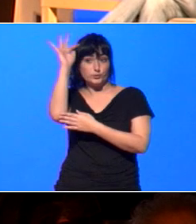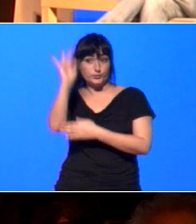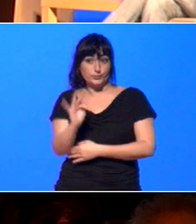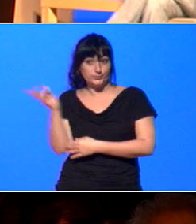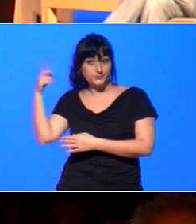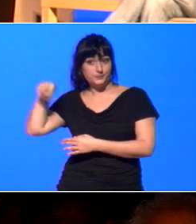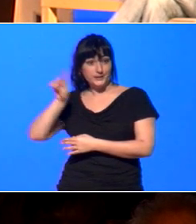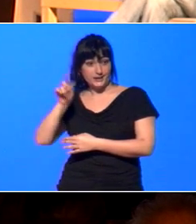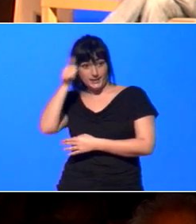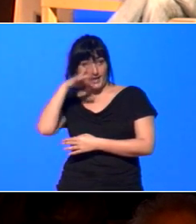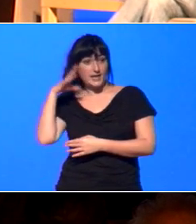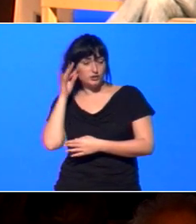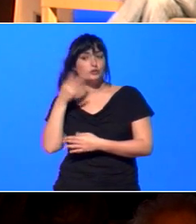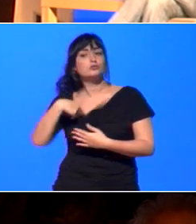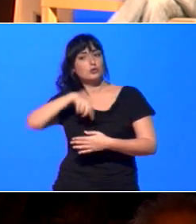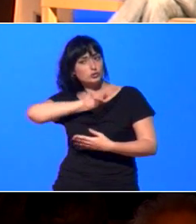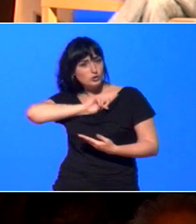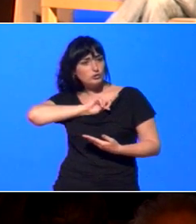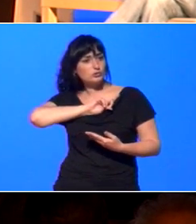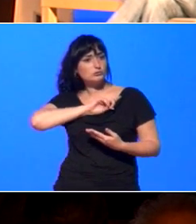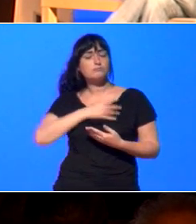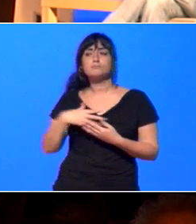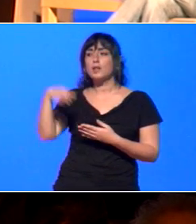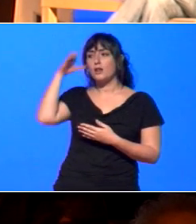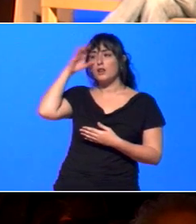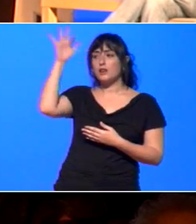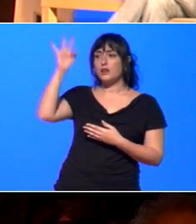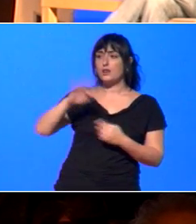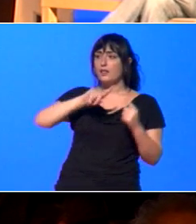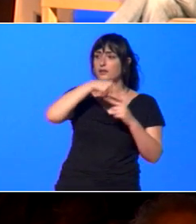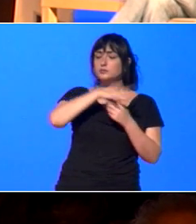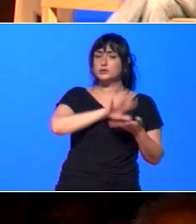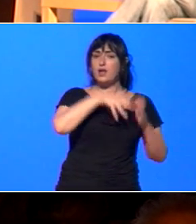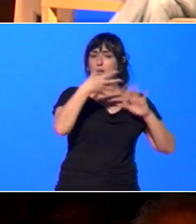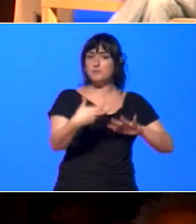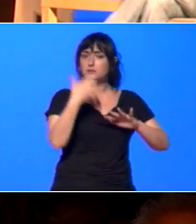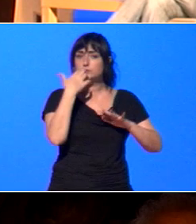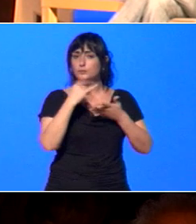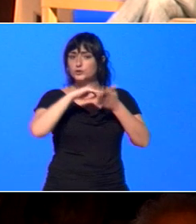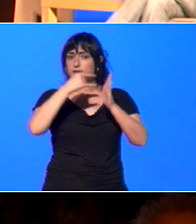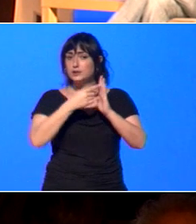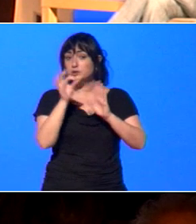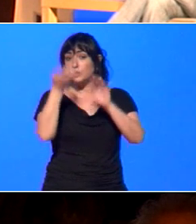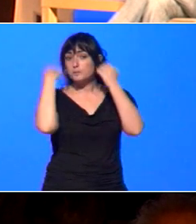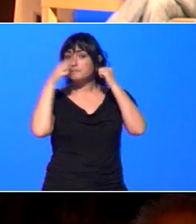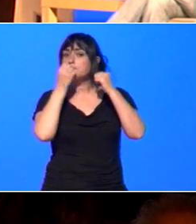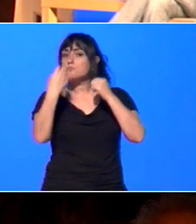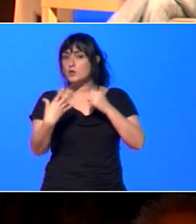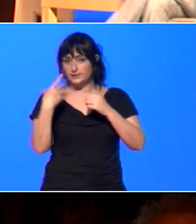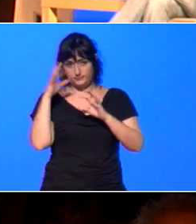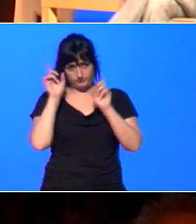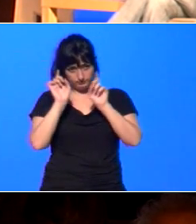cómo actuar, sabremos convertir eso que nos cuentan en retos y en prácticas educativas, en buenas prácticas educativas. Bueno, para